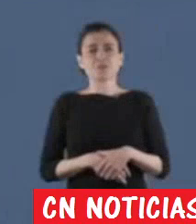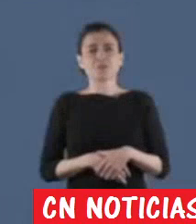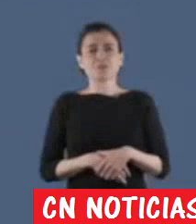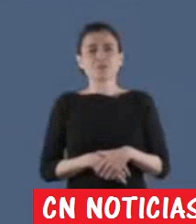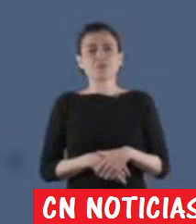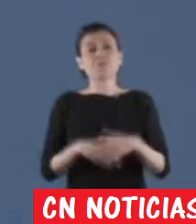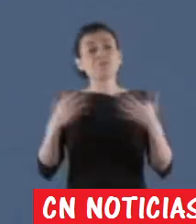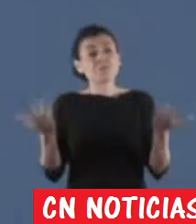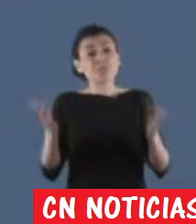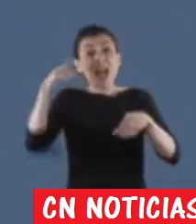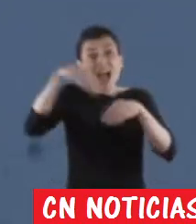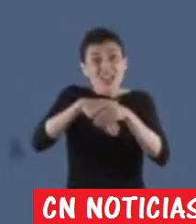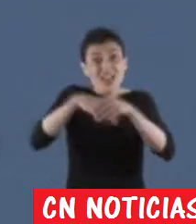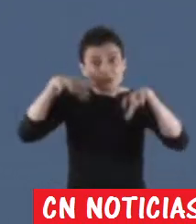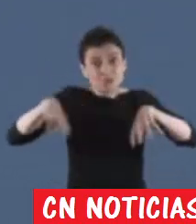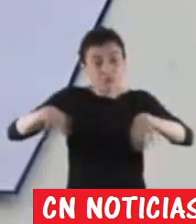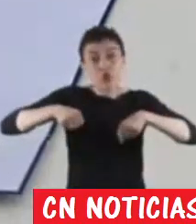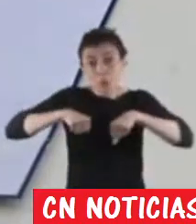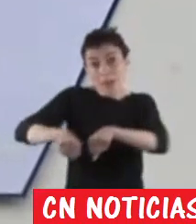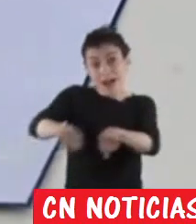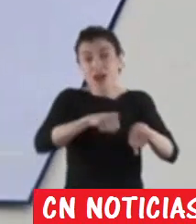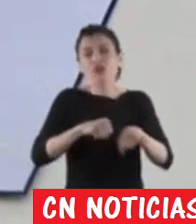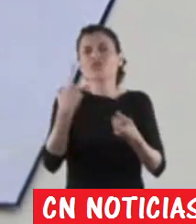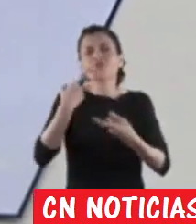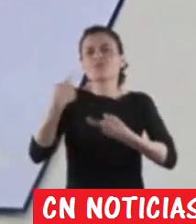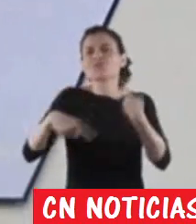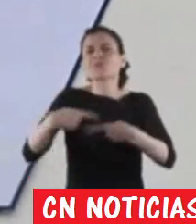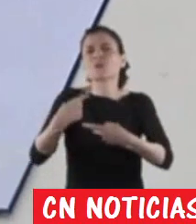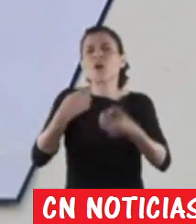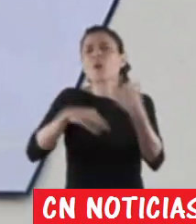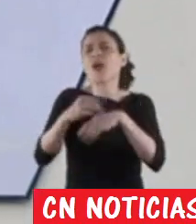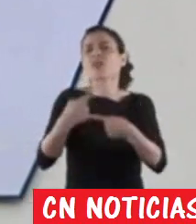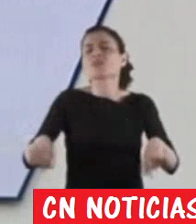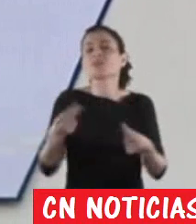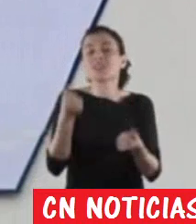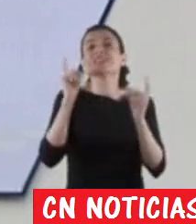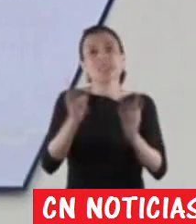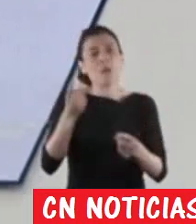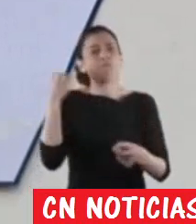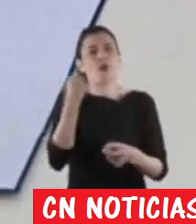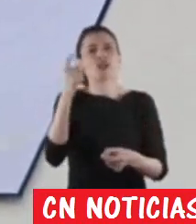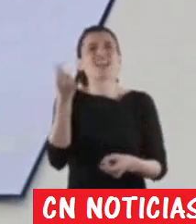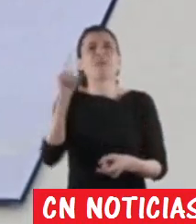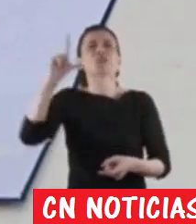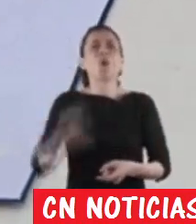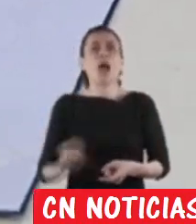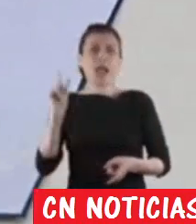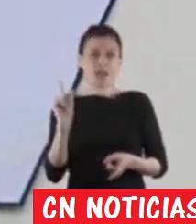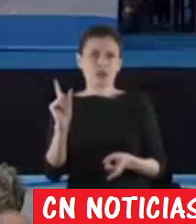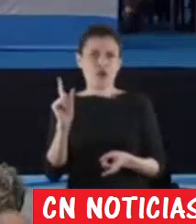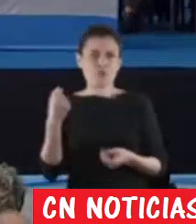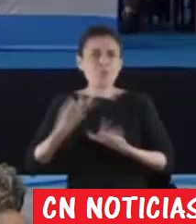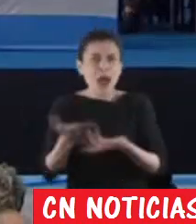En estos mercados se ofrecen productos a precios populares.